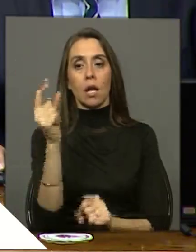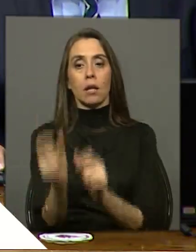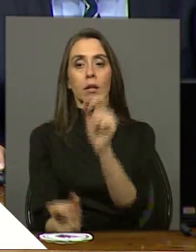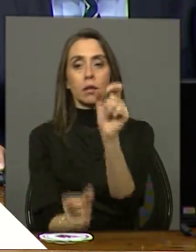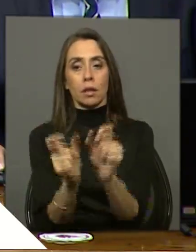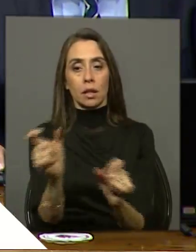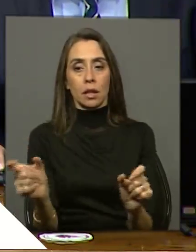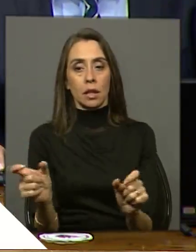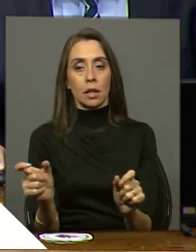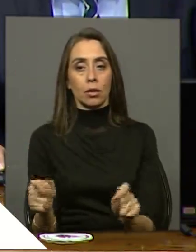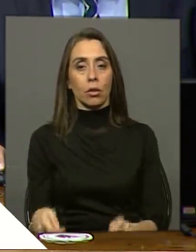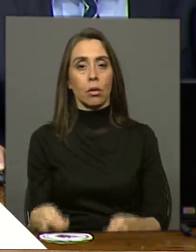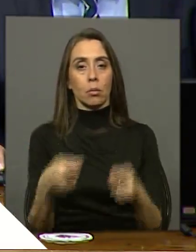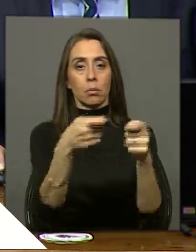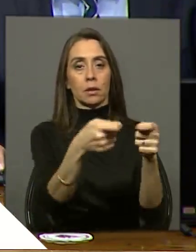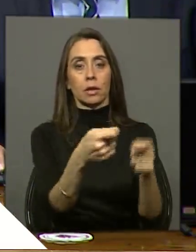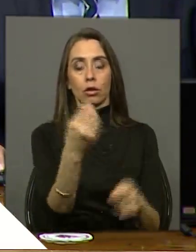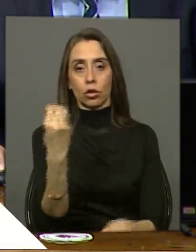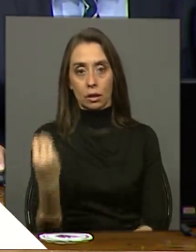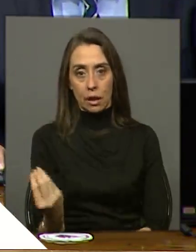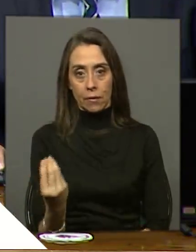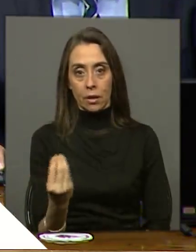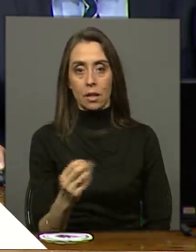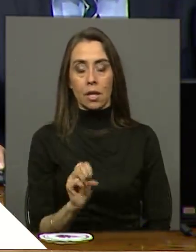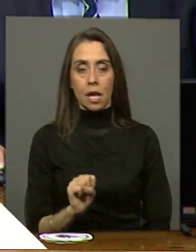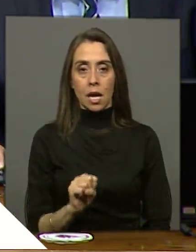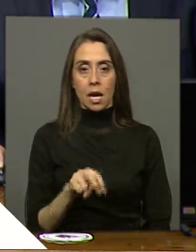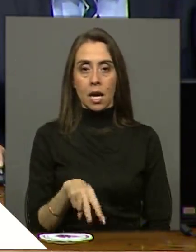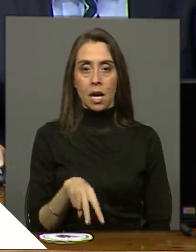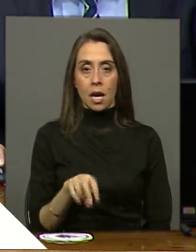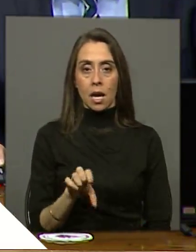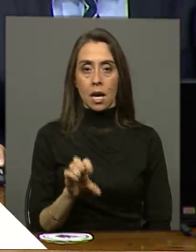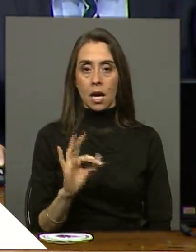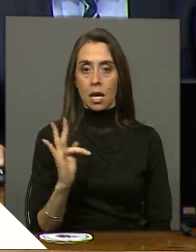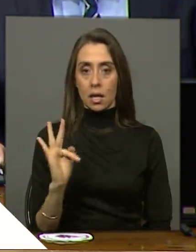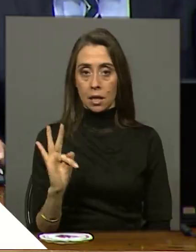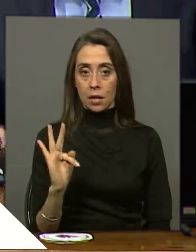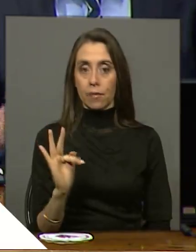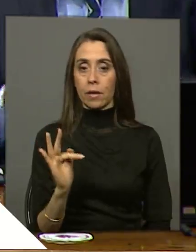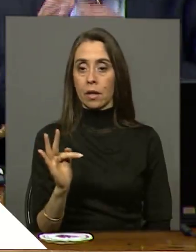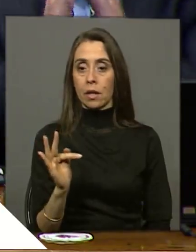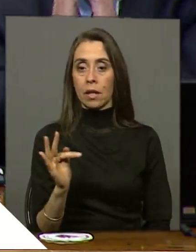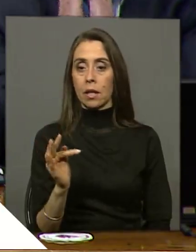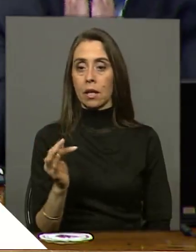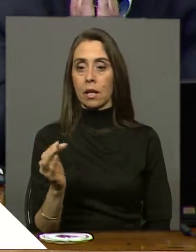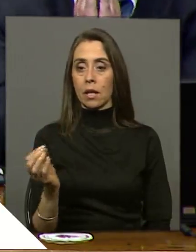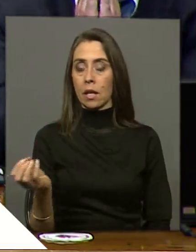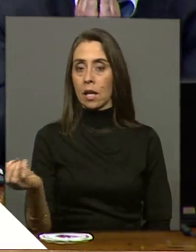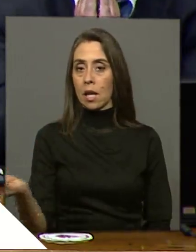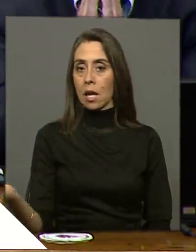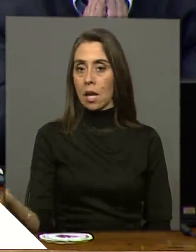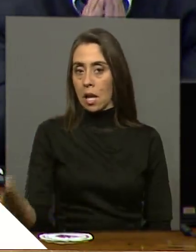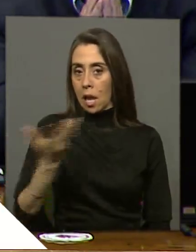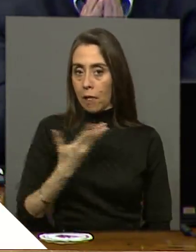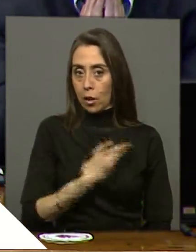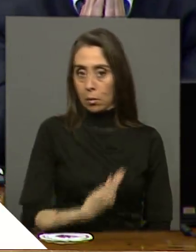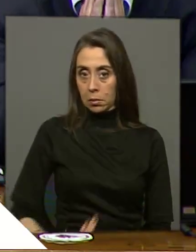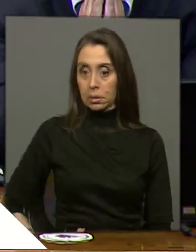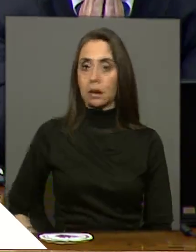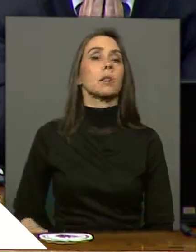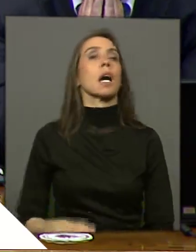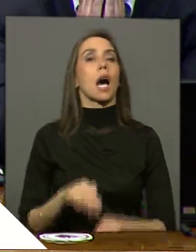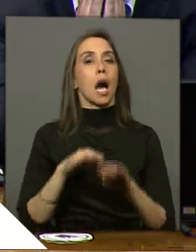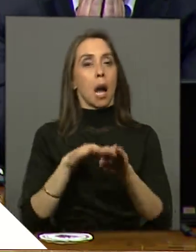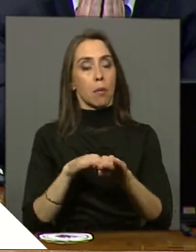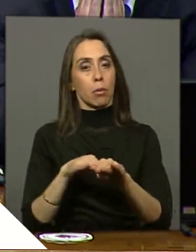una presentación y está bien. La ANEF, por su parte, le ha transmitido al Presidente que para ellos, ellos respaldan las